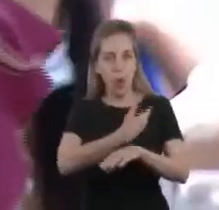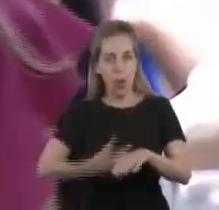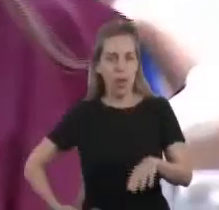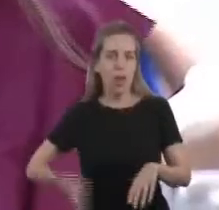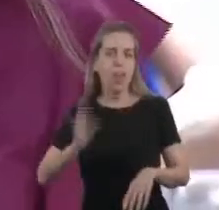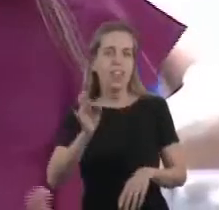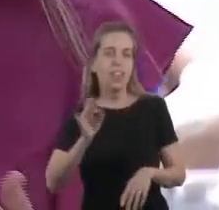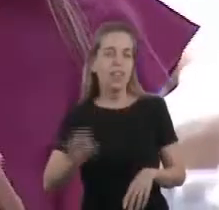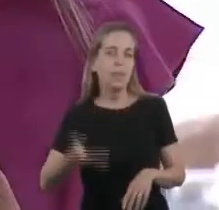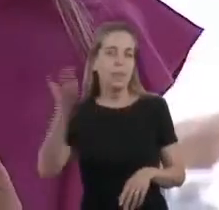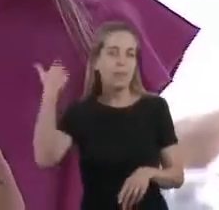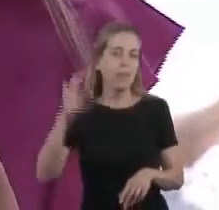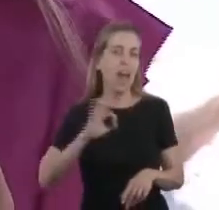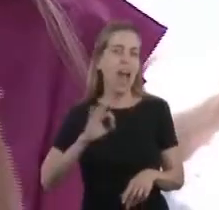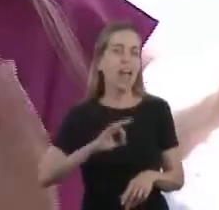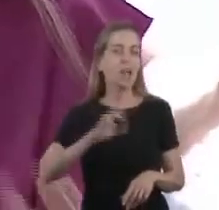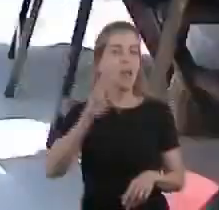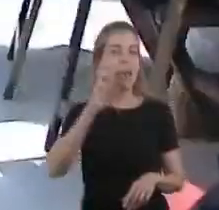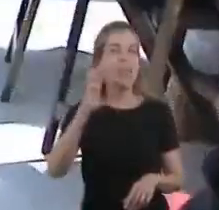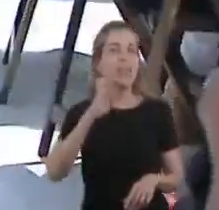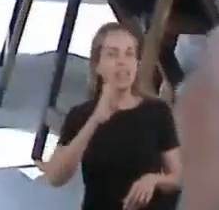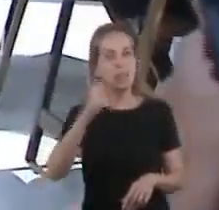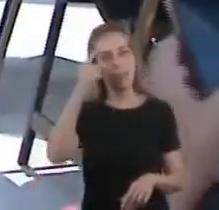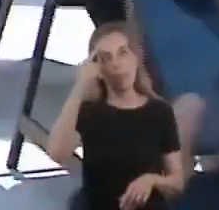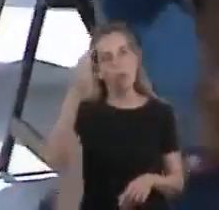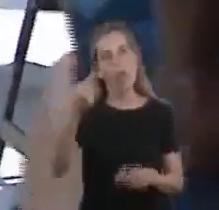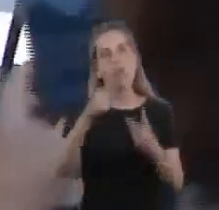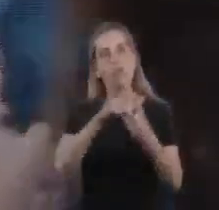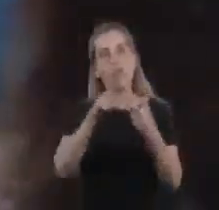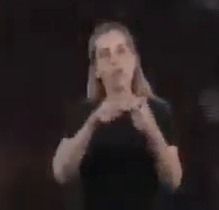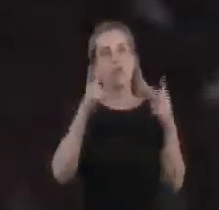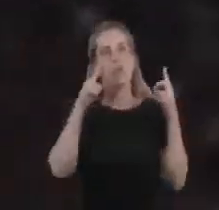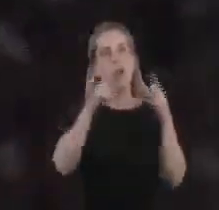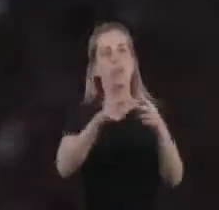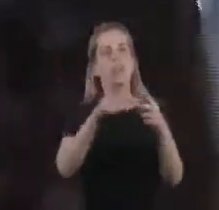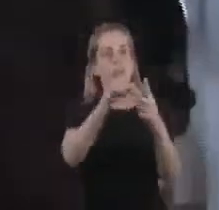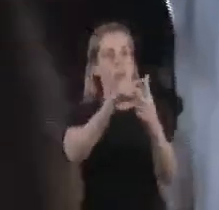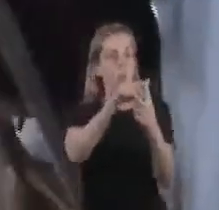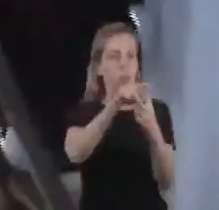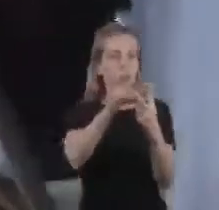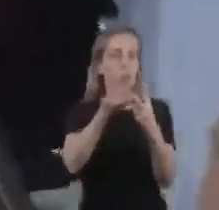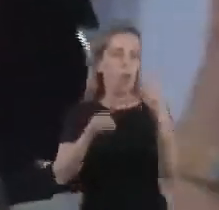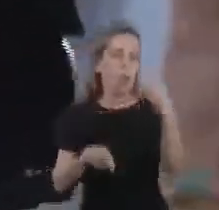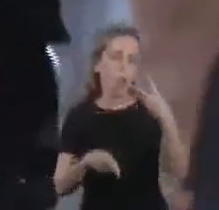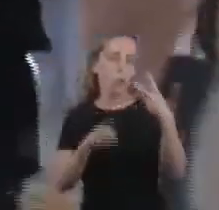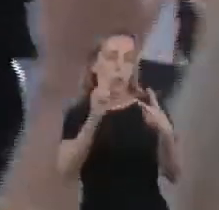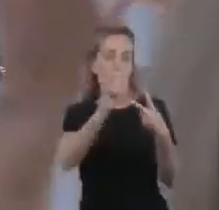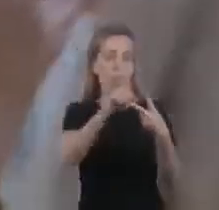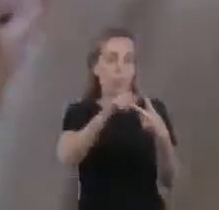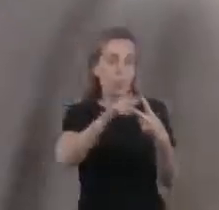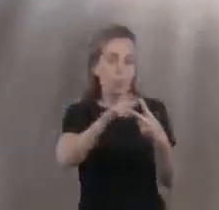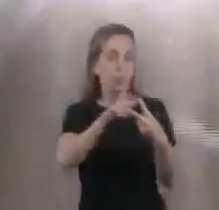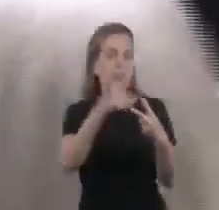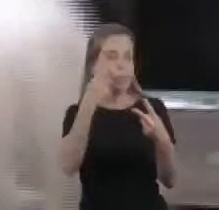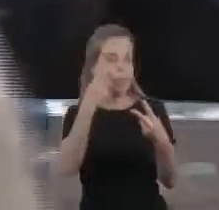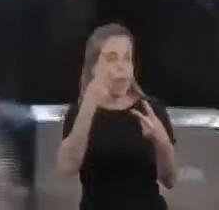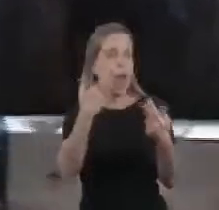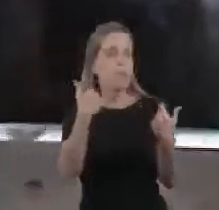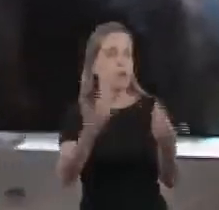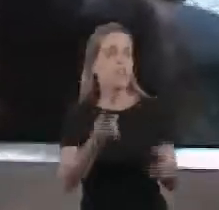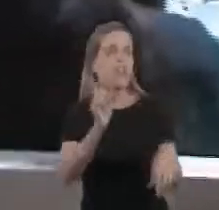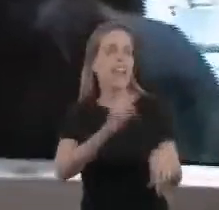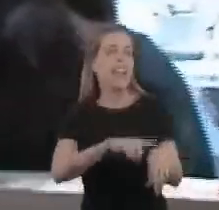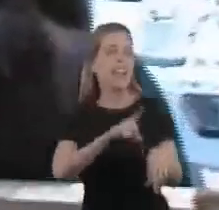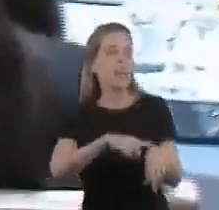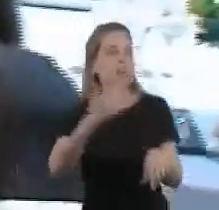del 2019 nos propusimos dos enormes desafíos. Por un lado, recuperar tiempo perdido